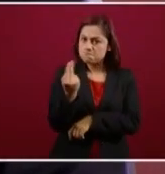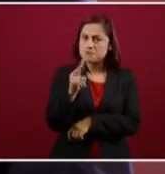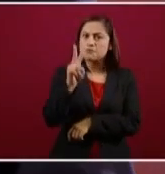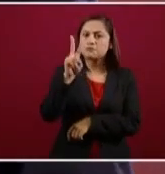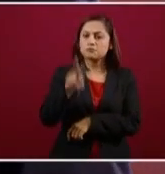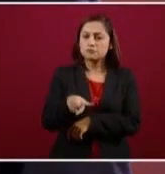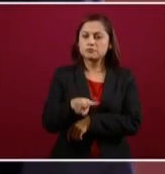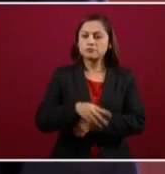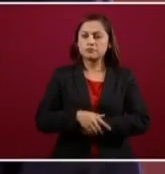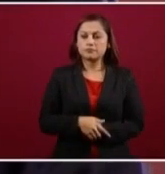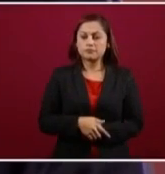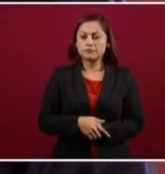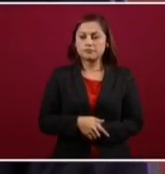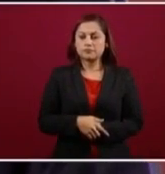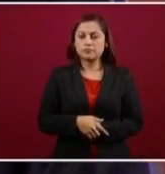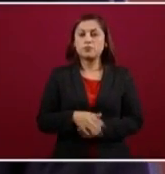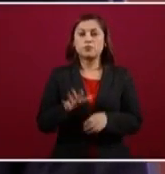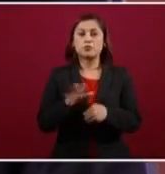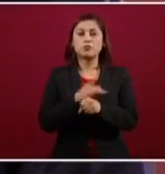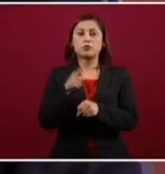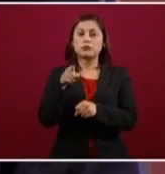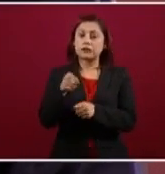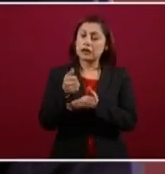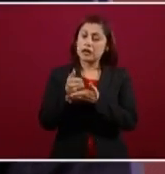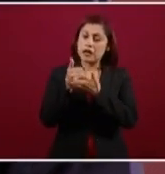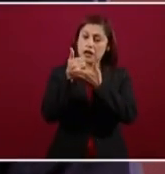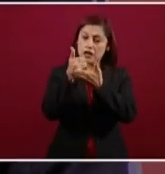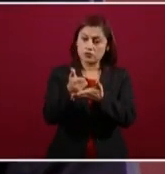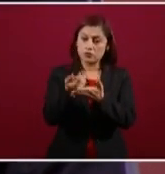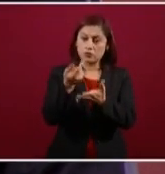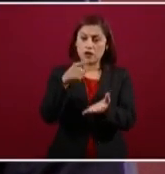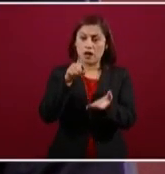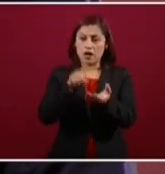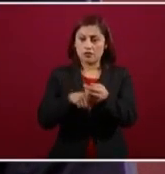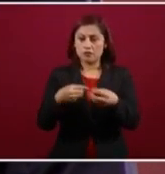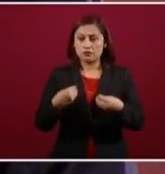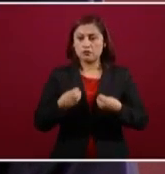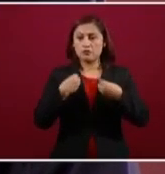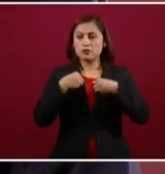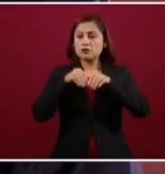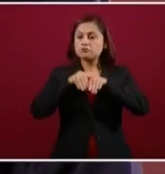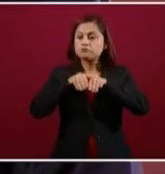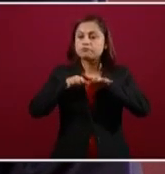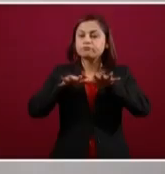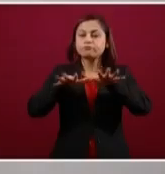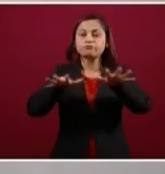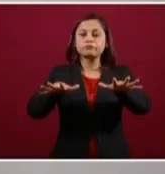para mejorar la vida pública,